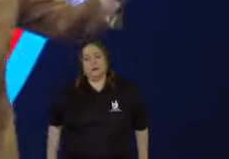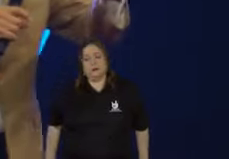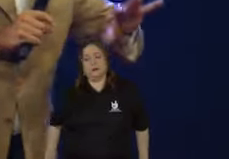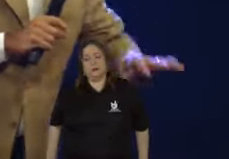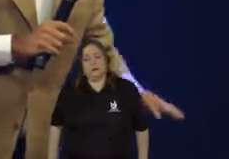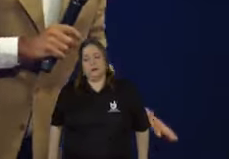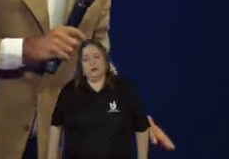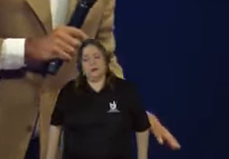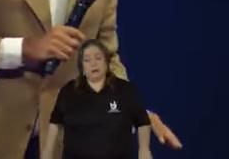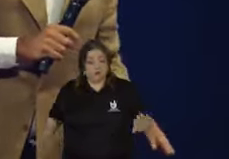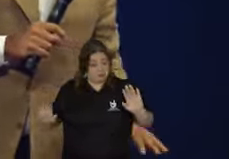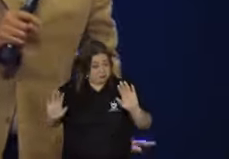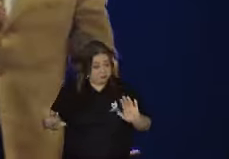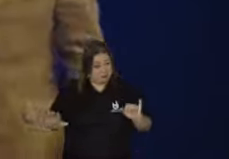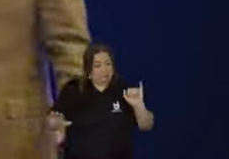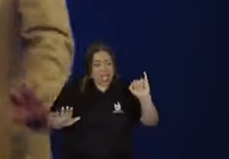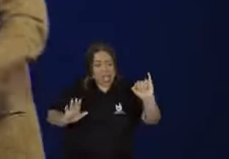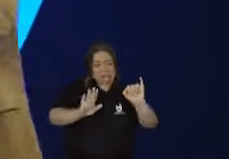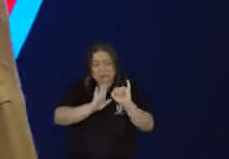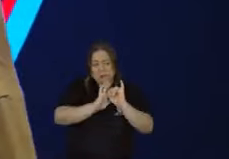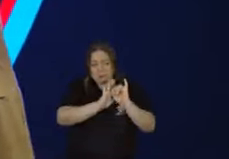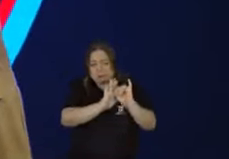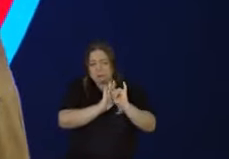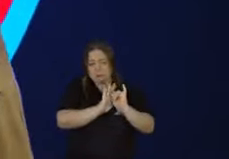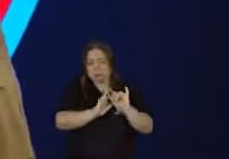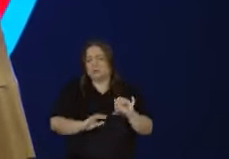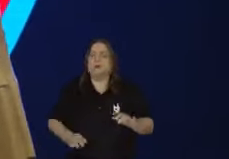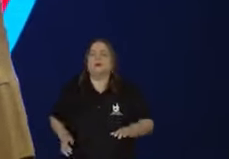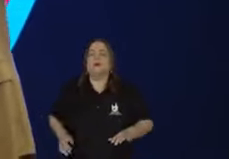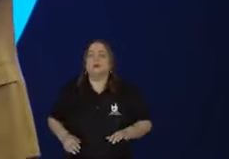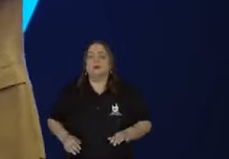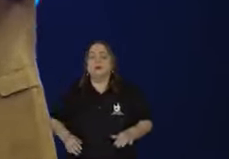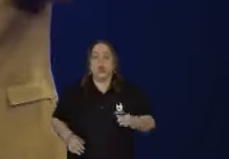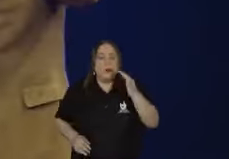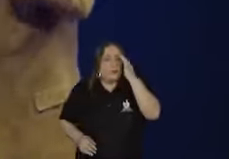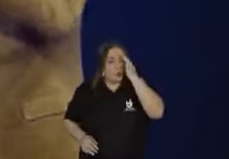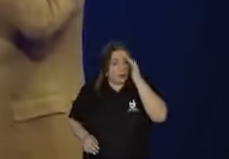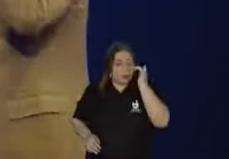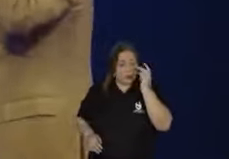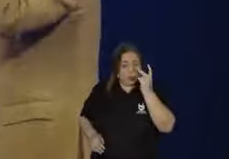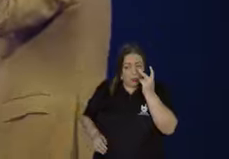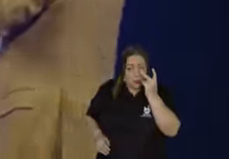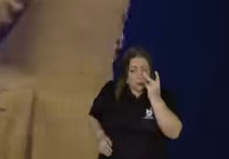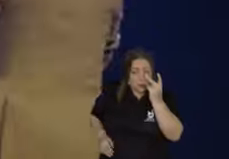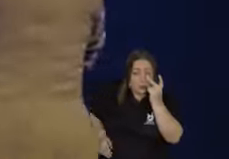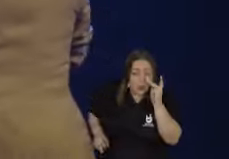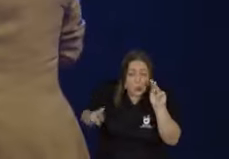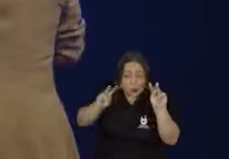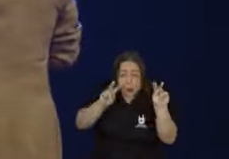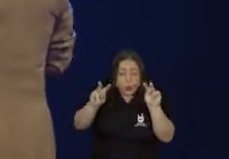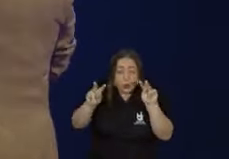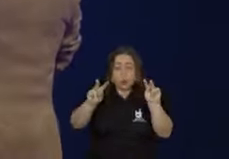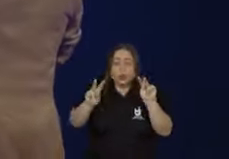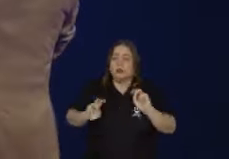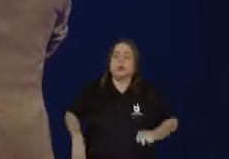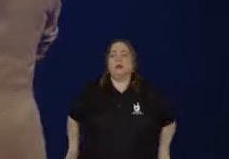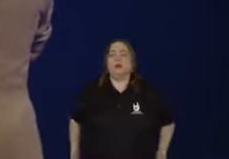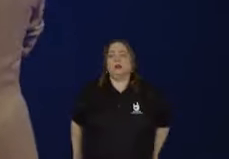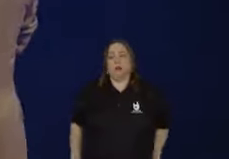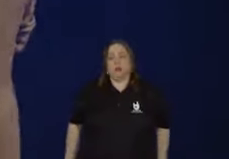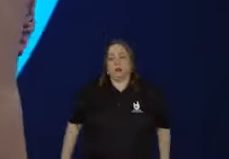¿Te identificás conmigo? Creo que algunos pocos, por la luz no veo todo, algunos pocos